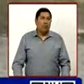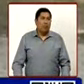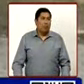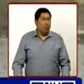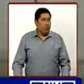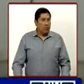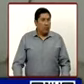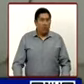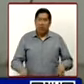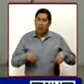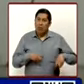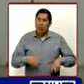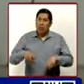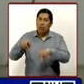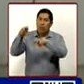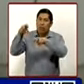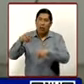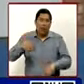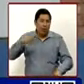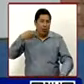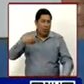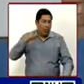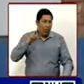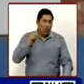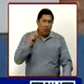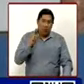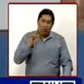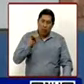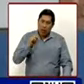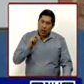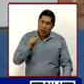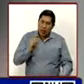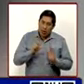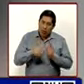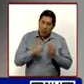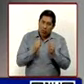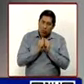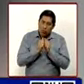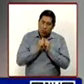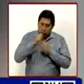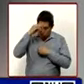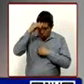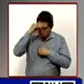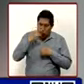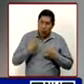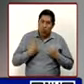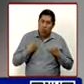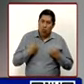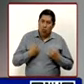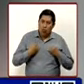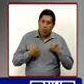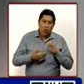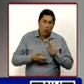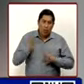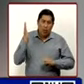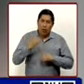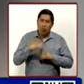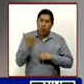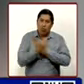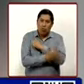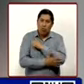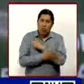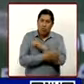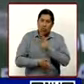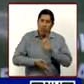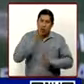Coronel, me habla de un viaje a Guarina. La menor, después de haber estado con el muchacho, se va hacia otro municipio. Ella sale